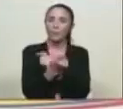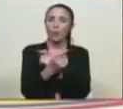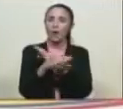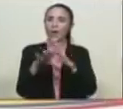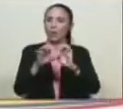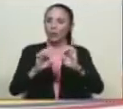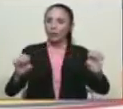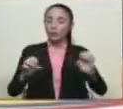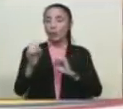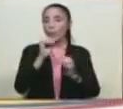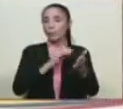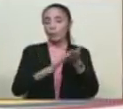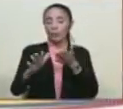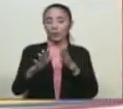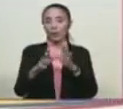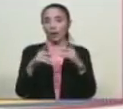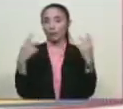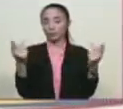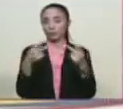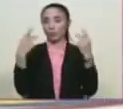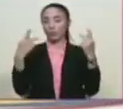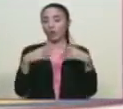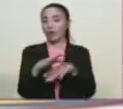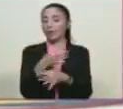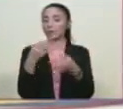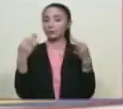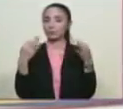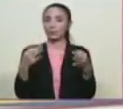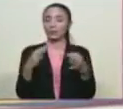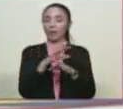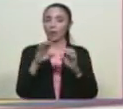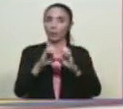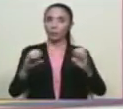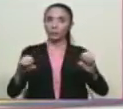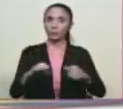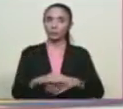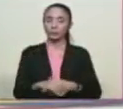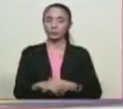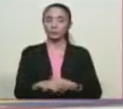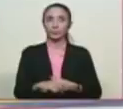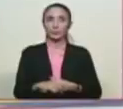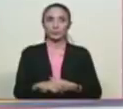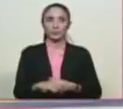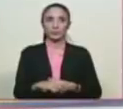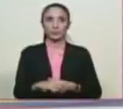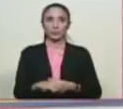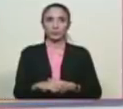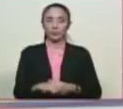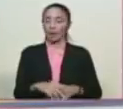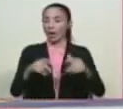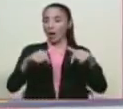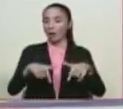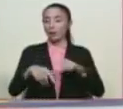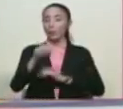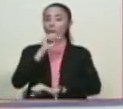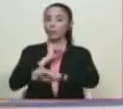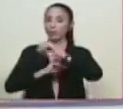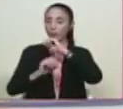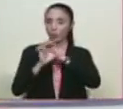educación pública gratuita y de calidad. Nosotros vamos en la vanguardia, como dijo Erika. Estamos en la